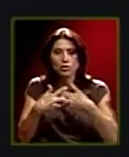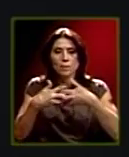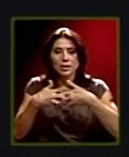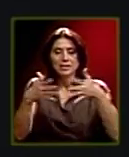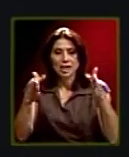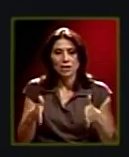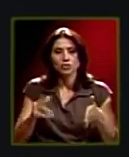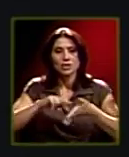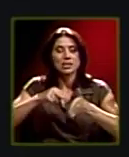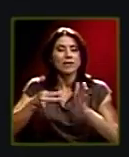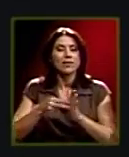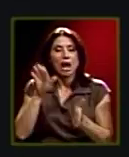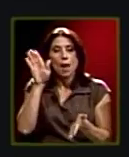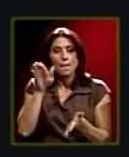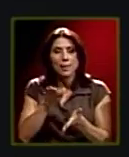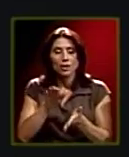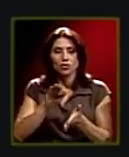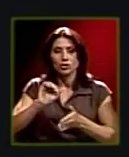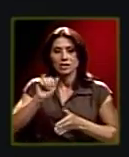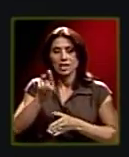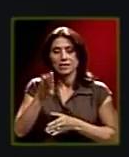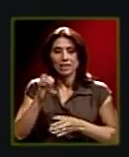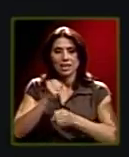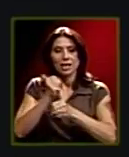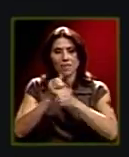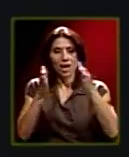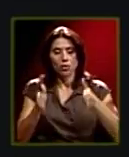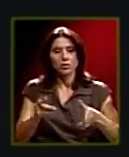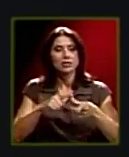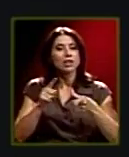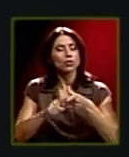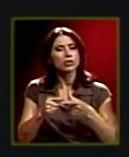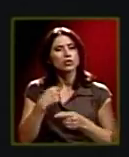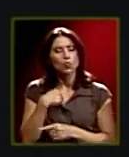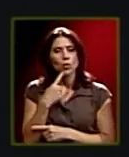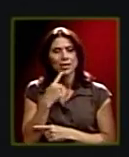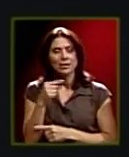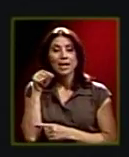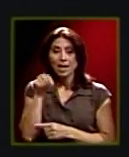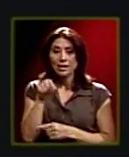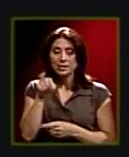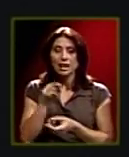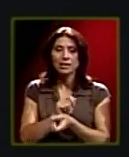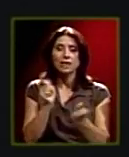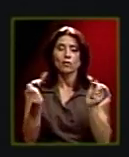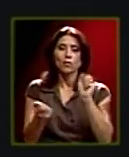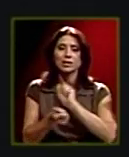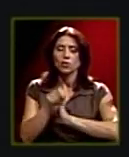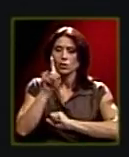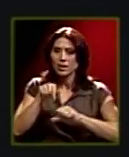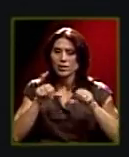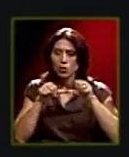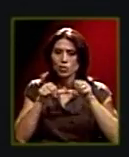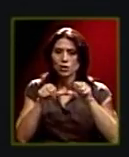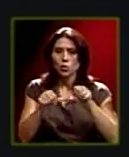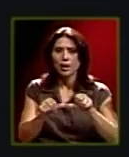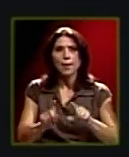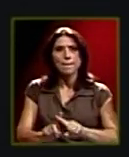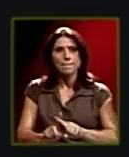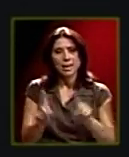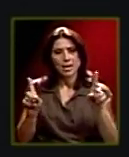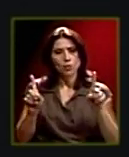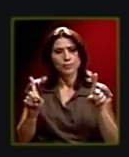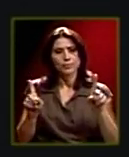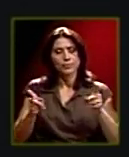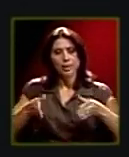trabajadores. Entonces, digamos, uno dice que esta transformación debe continuar, pero en el